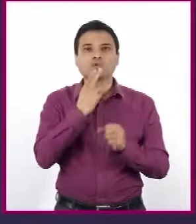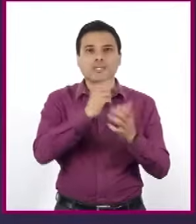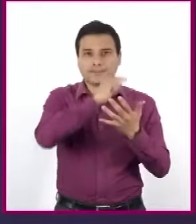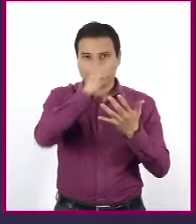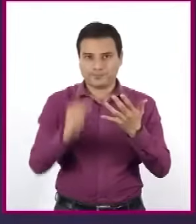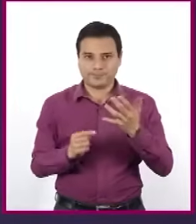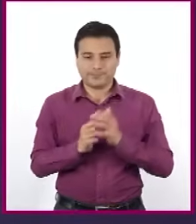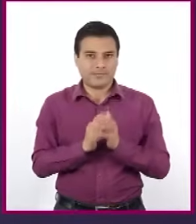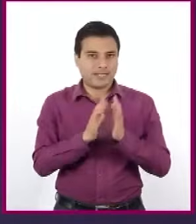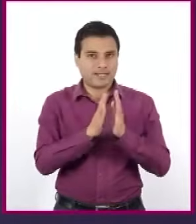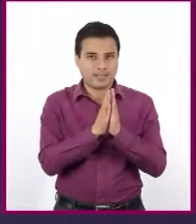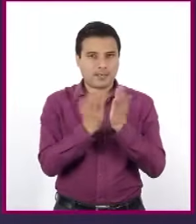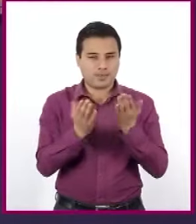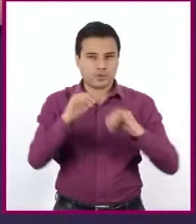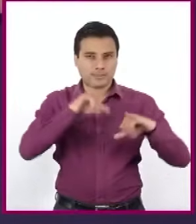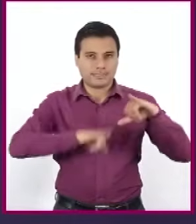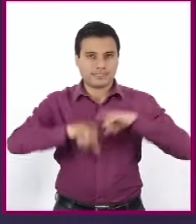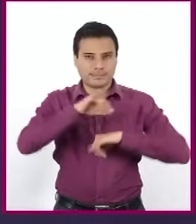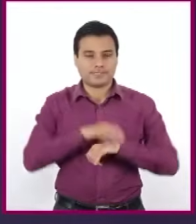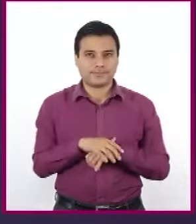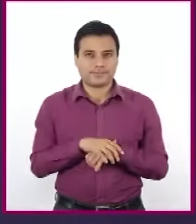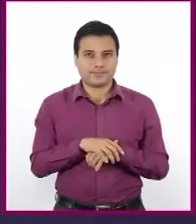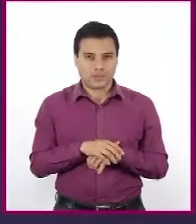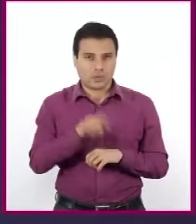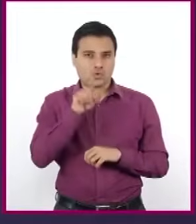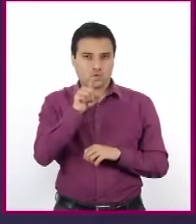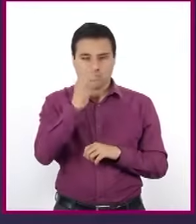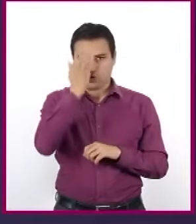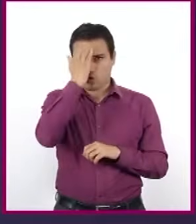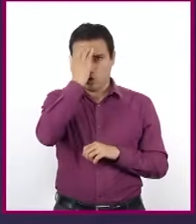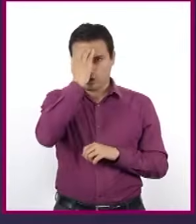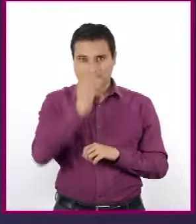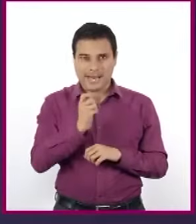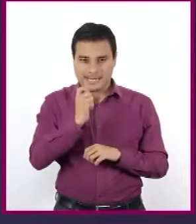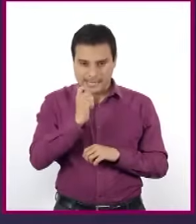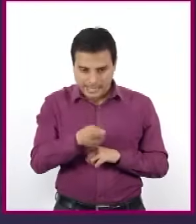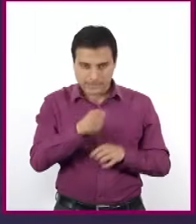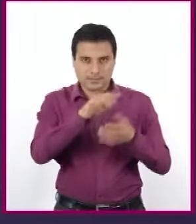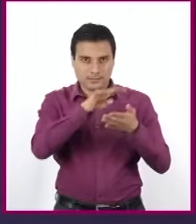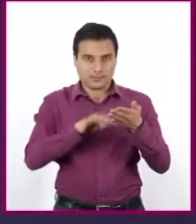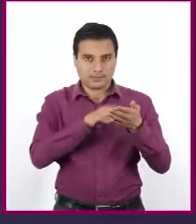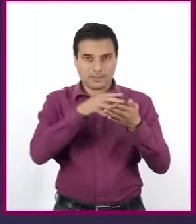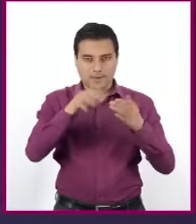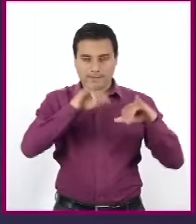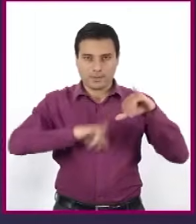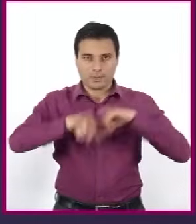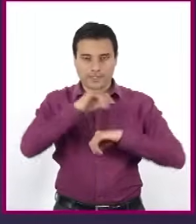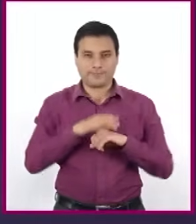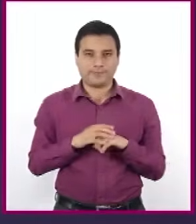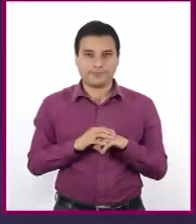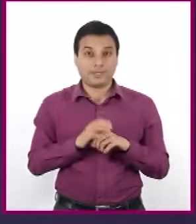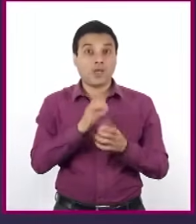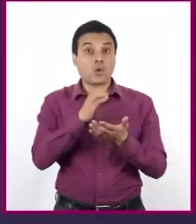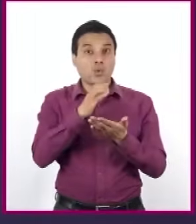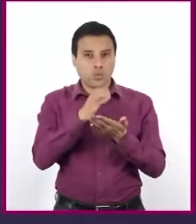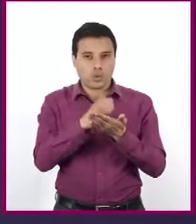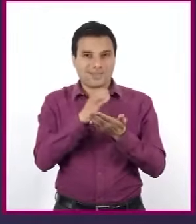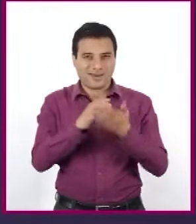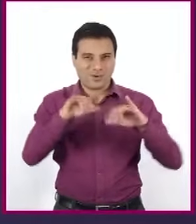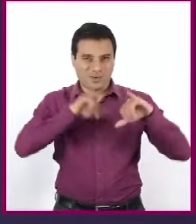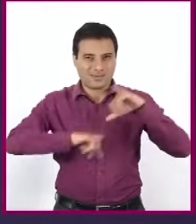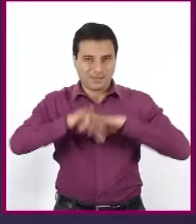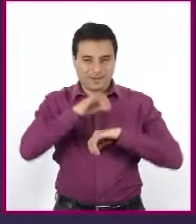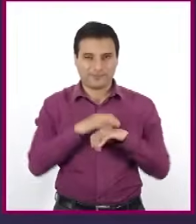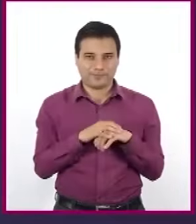de Ciencias Química, para que identifiquen la tabla periódica que se presenta. Su cuaderno de notas de la